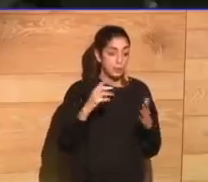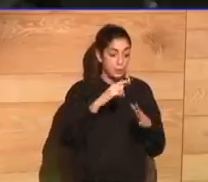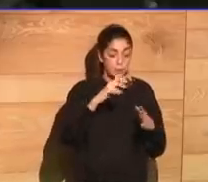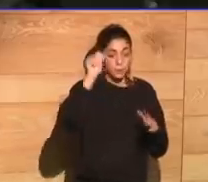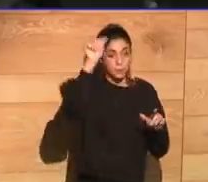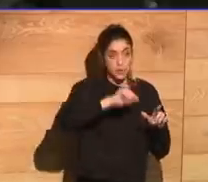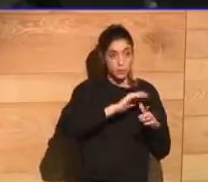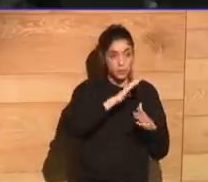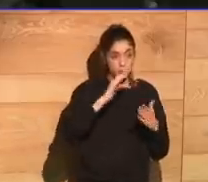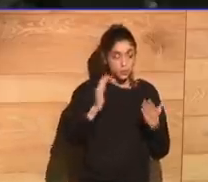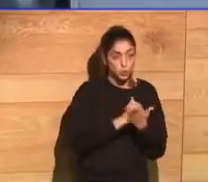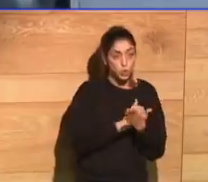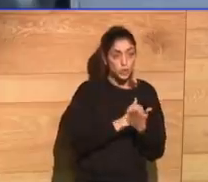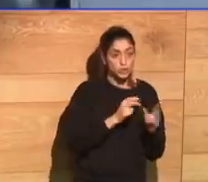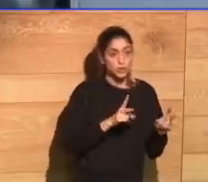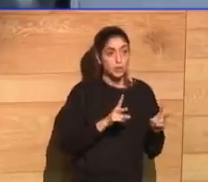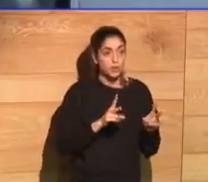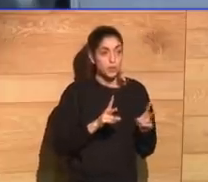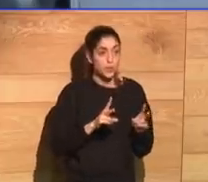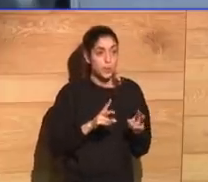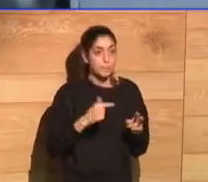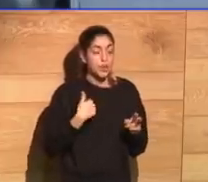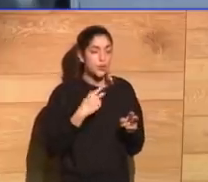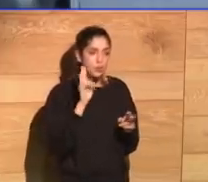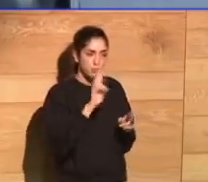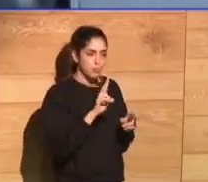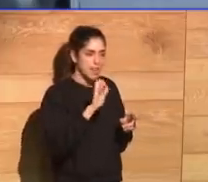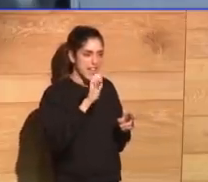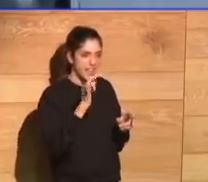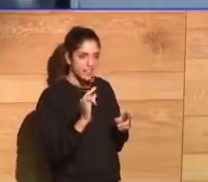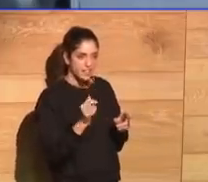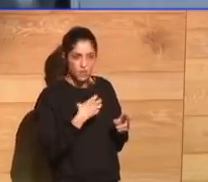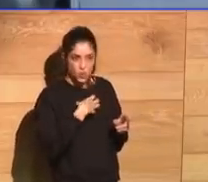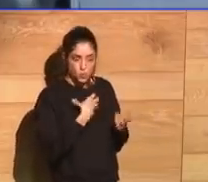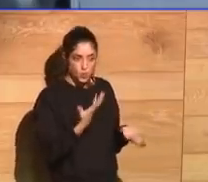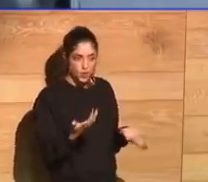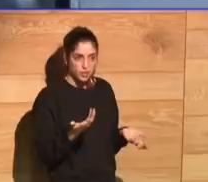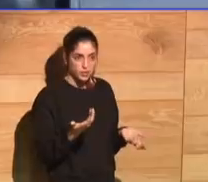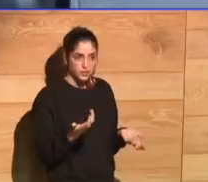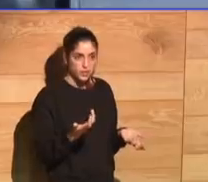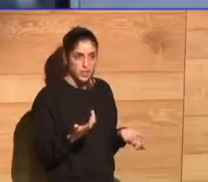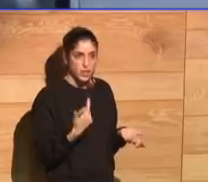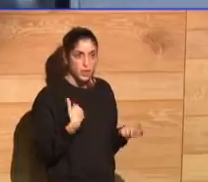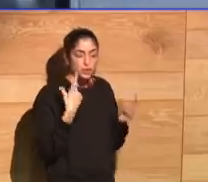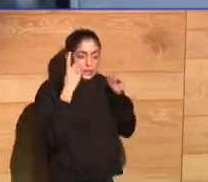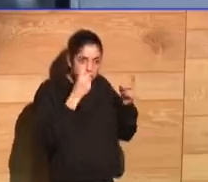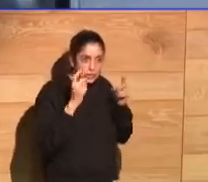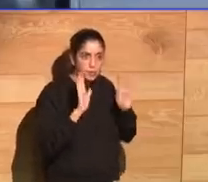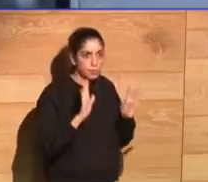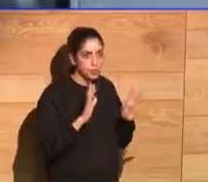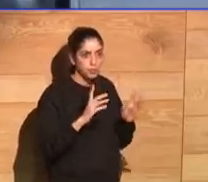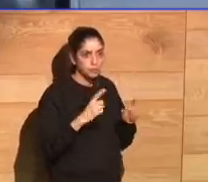tercera fase y Tiburón. Yo no puedo ir, E.T., no puedo. Me doy cuenta cuando... Porque yo no dices creo también... que puedo, pero luego veo que no puedo. ¿Por qué no dices también